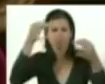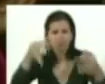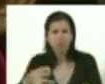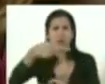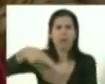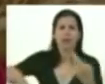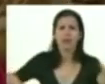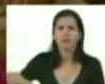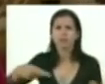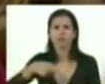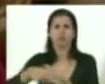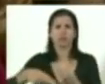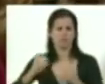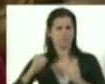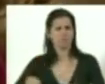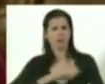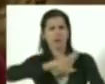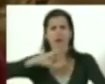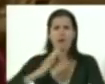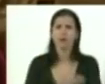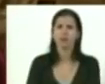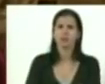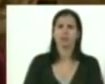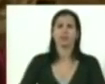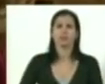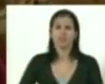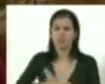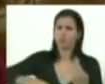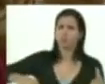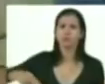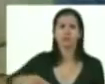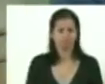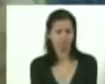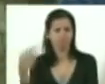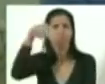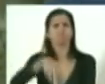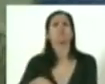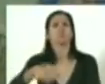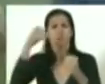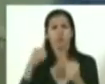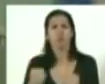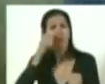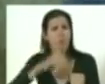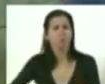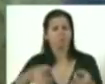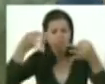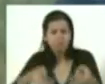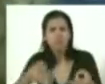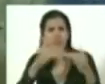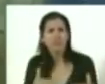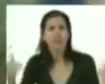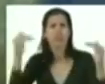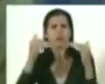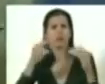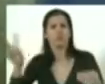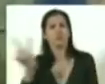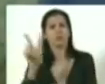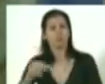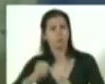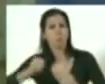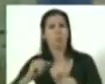revolución robusta, con una revolución de pie, con un pueblo digno y una